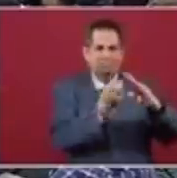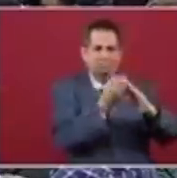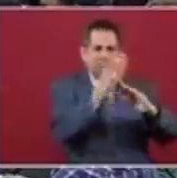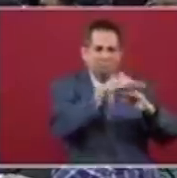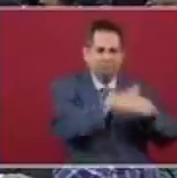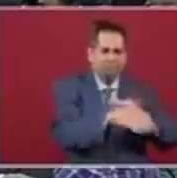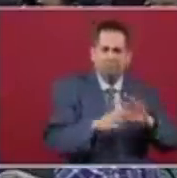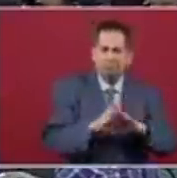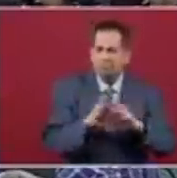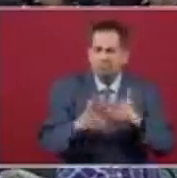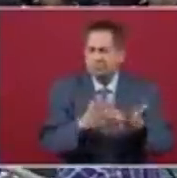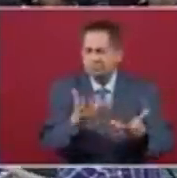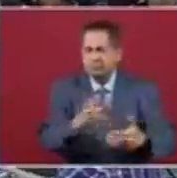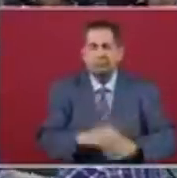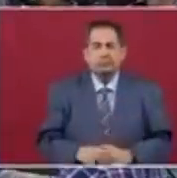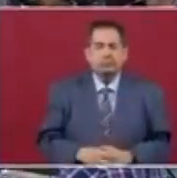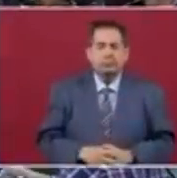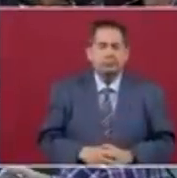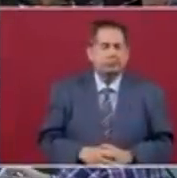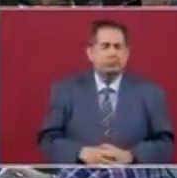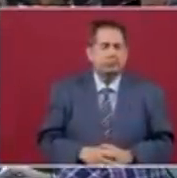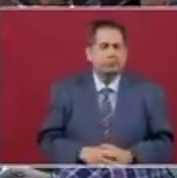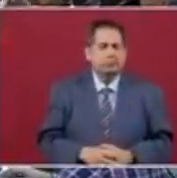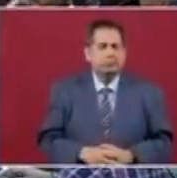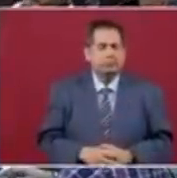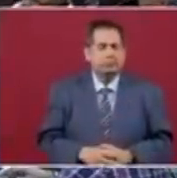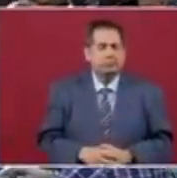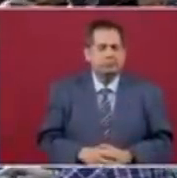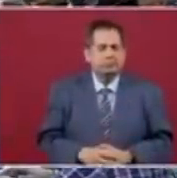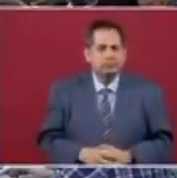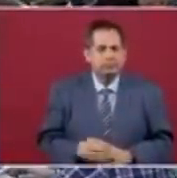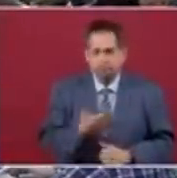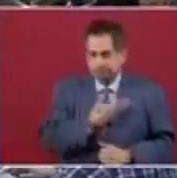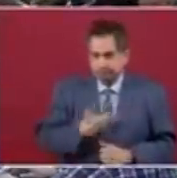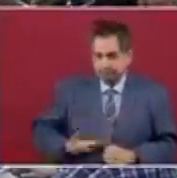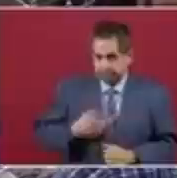pues estas cuestiones. Sí, se está